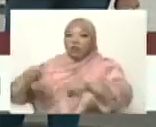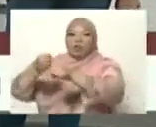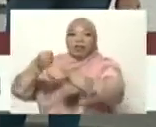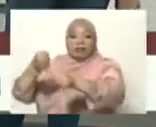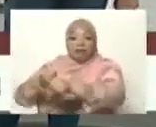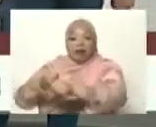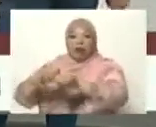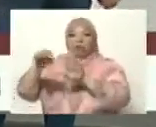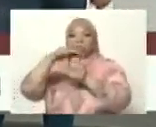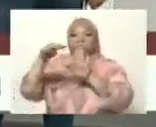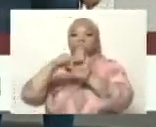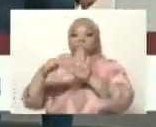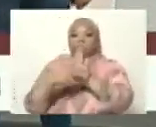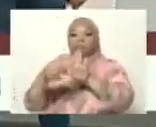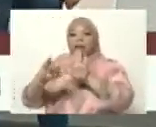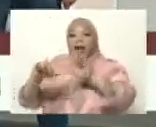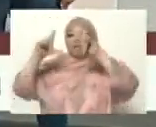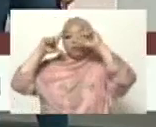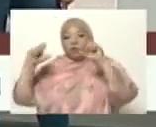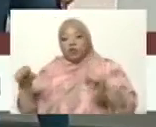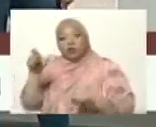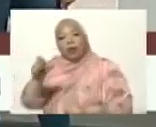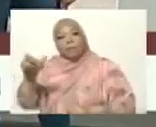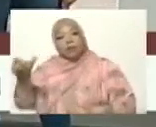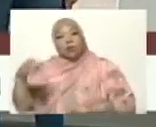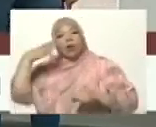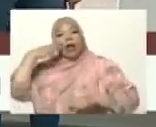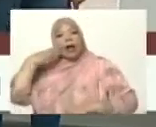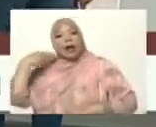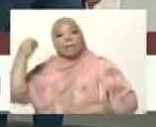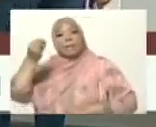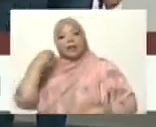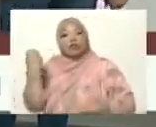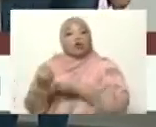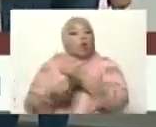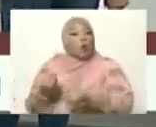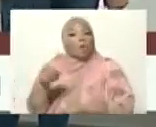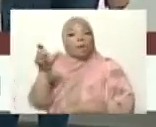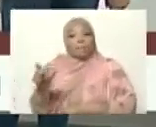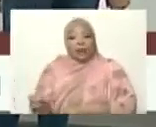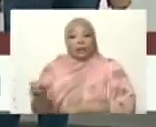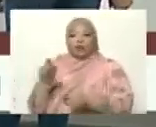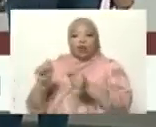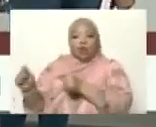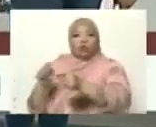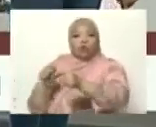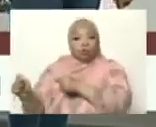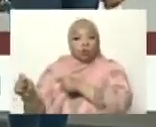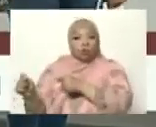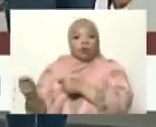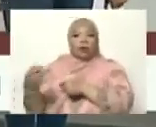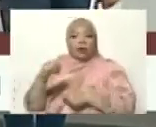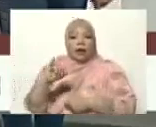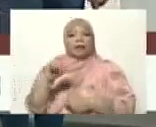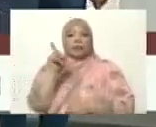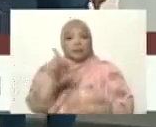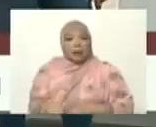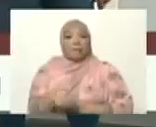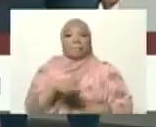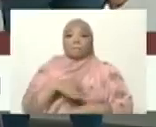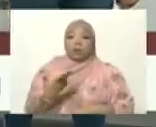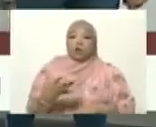tengan experiencia, que tengan la sabiduría para abordar los trabajos. Así que hay bloqueo criminal